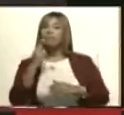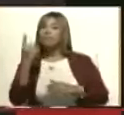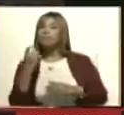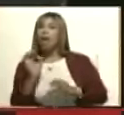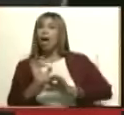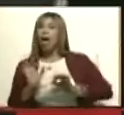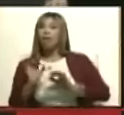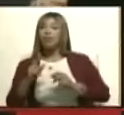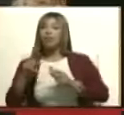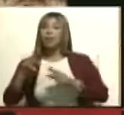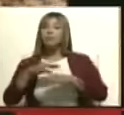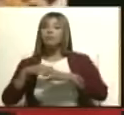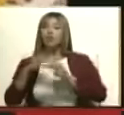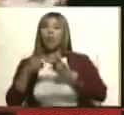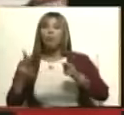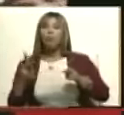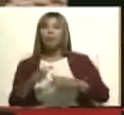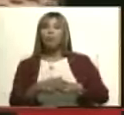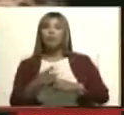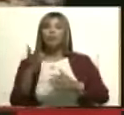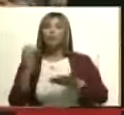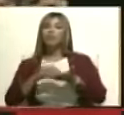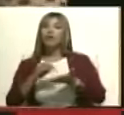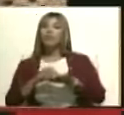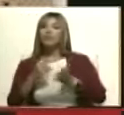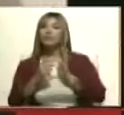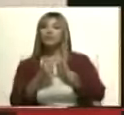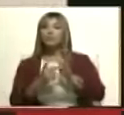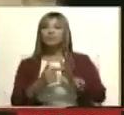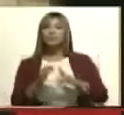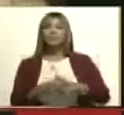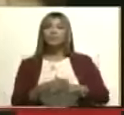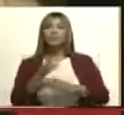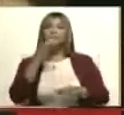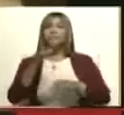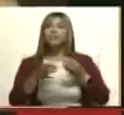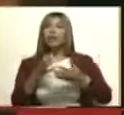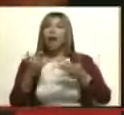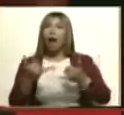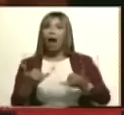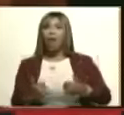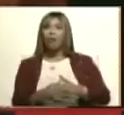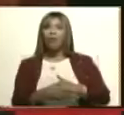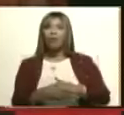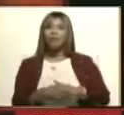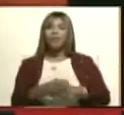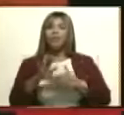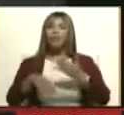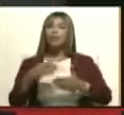convocados por la parte del Ministerio Público. Varias veces. ¿Qué destacan ellos ahí ahora?